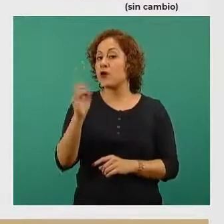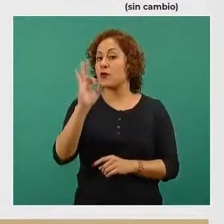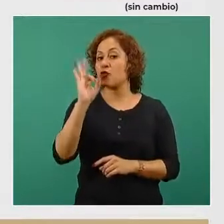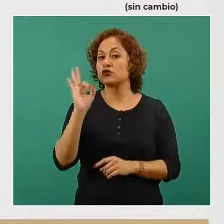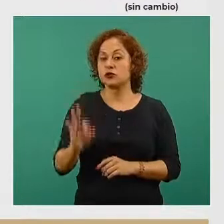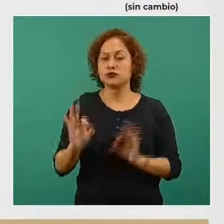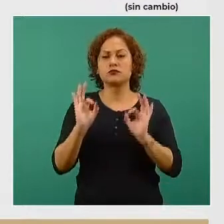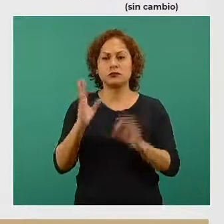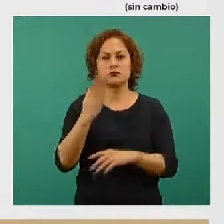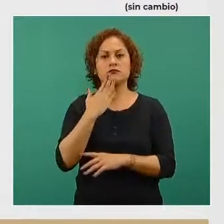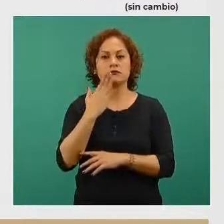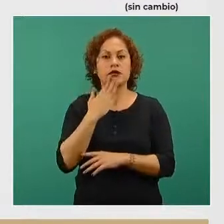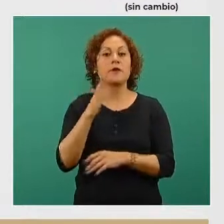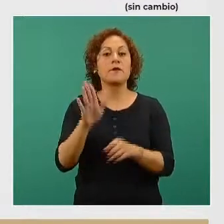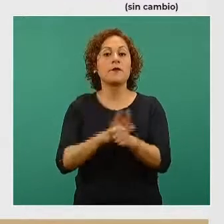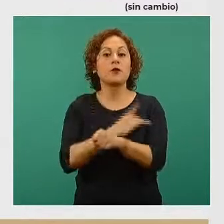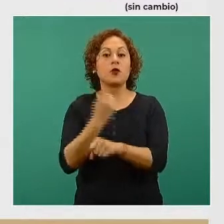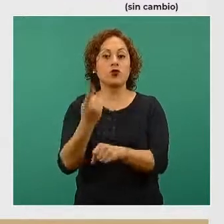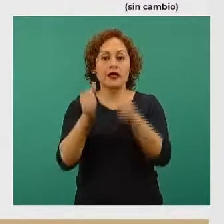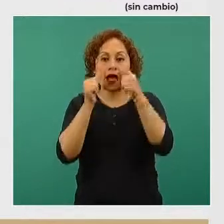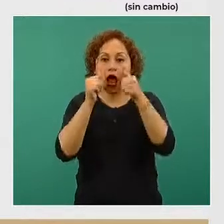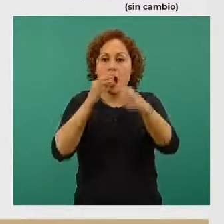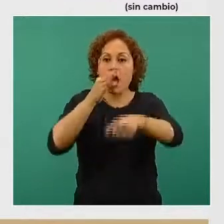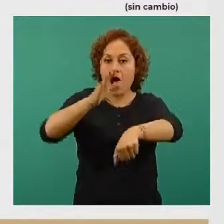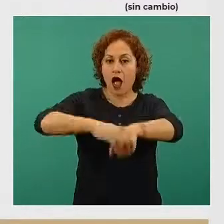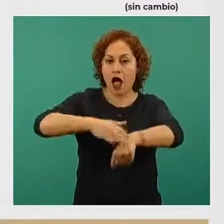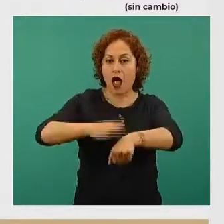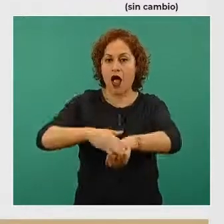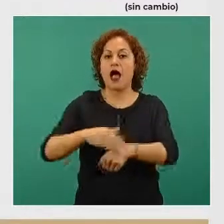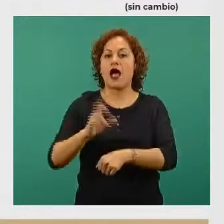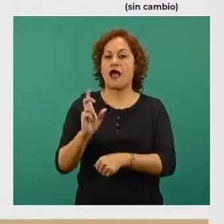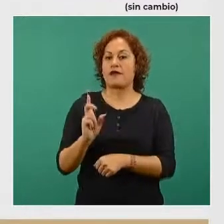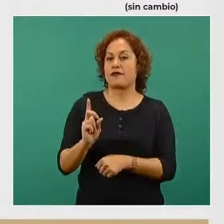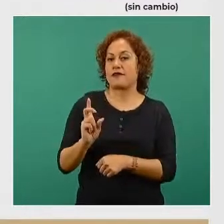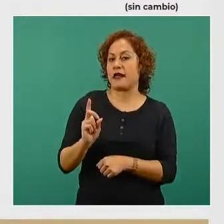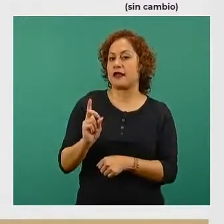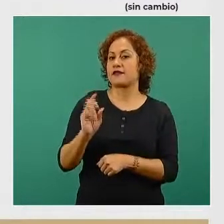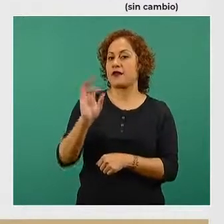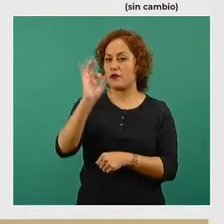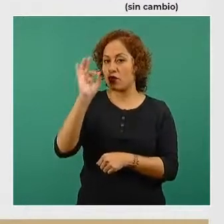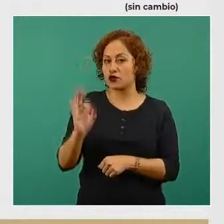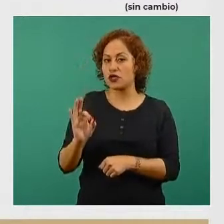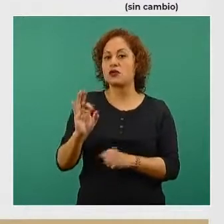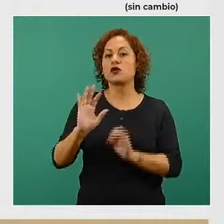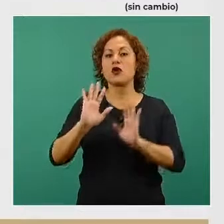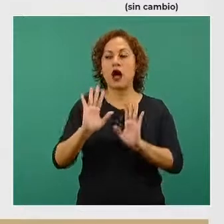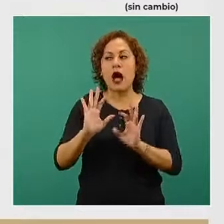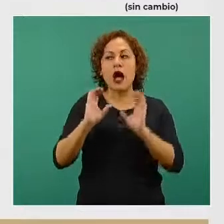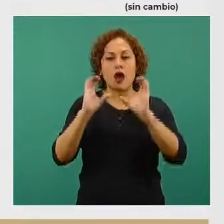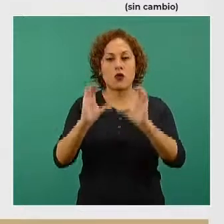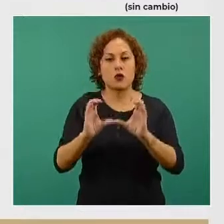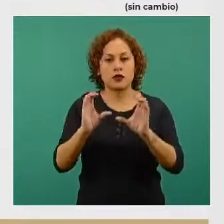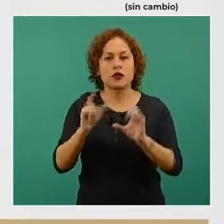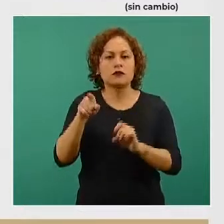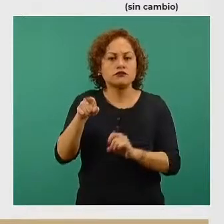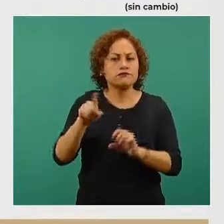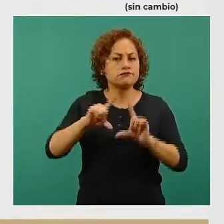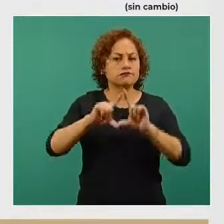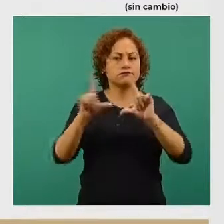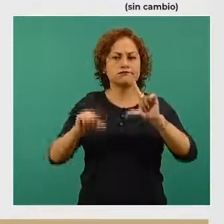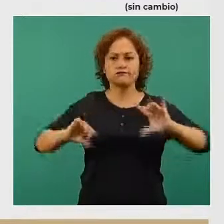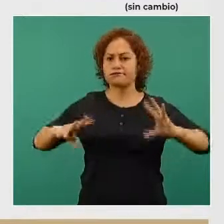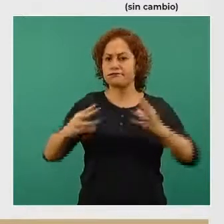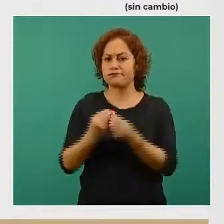seguridad que se tiene establecido para efectos de cuando se está por debajo de un 30%, pues obviamente la transmisión es